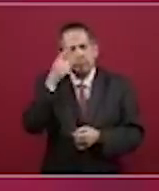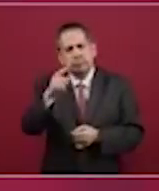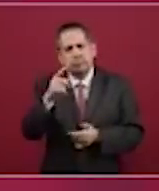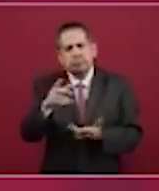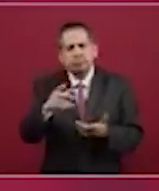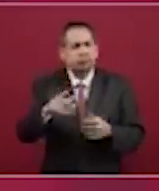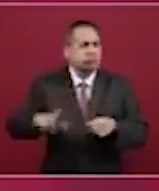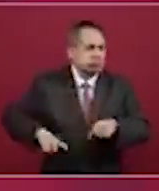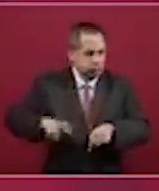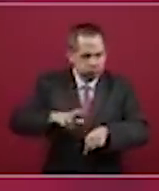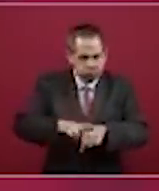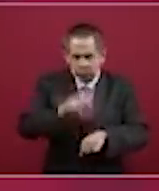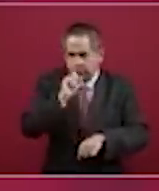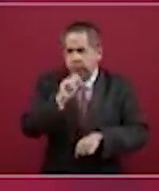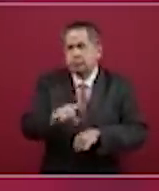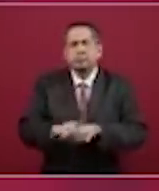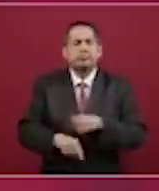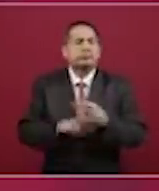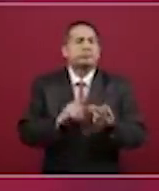para gobernadores,